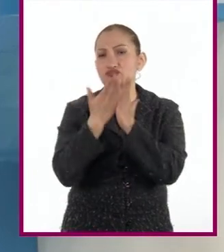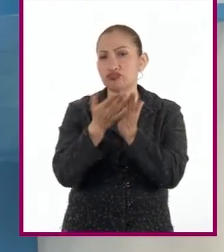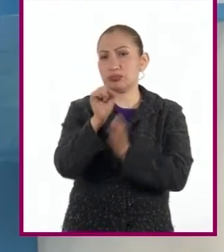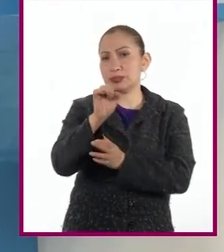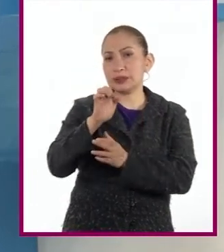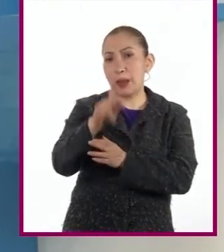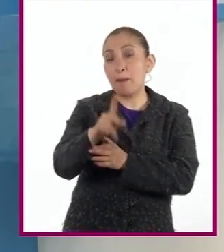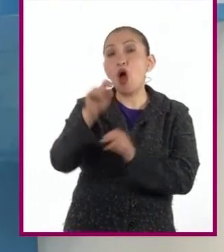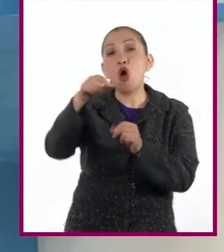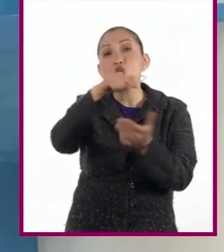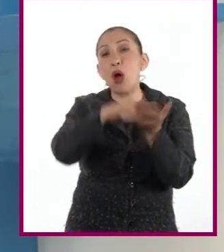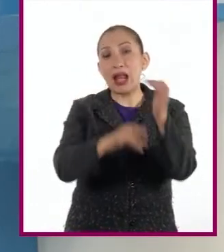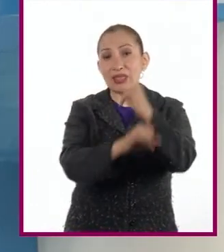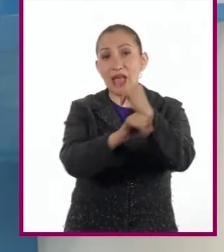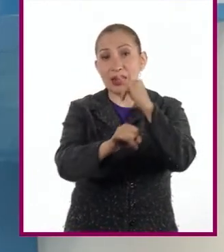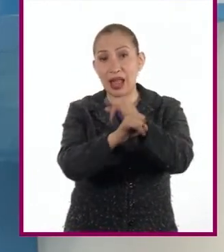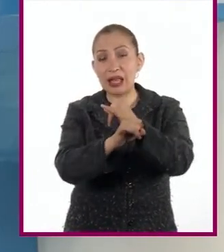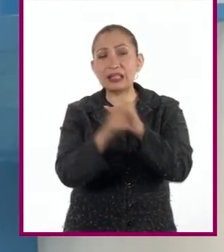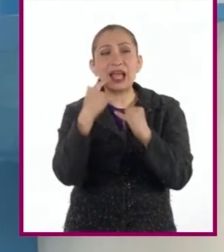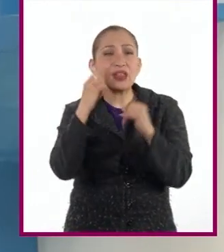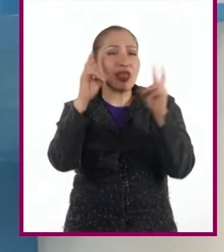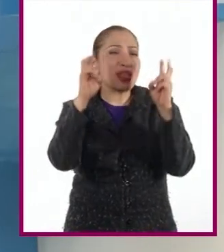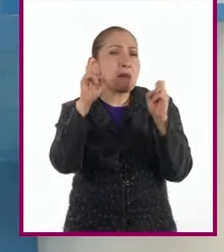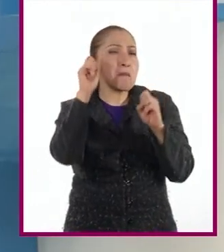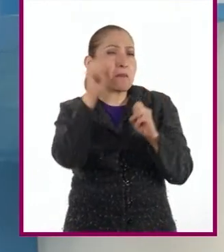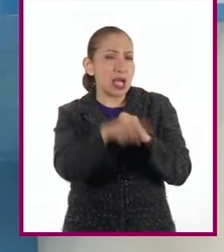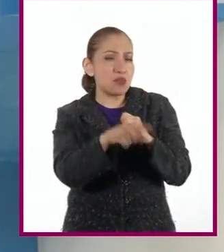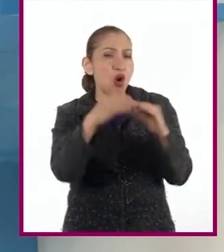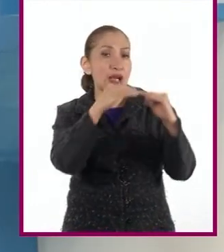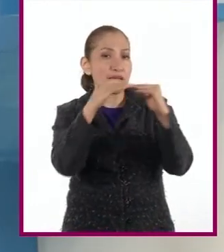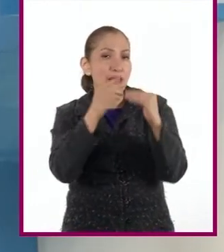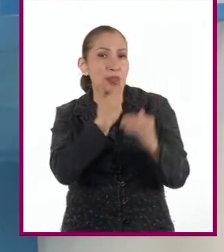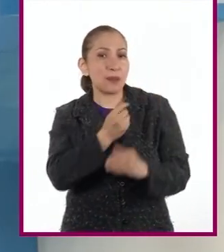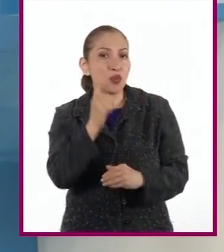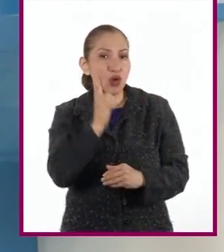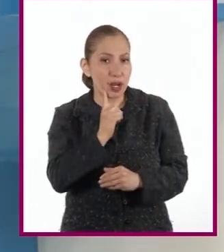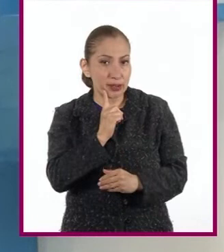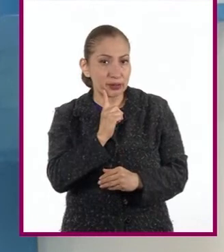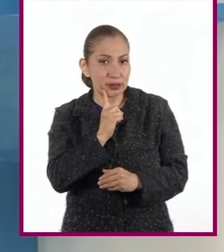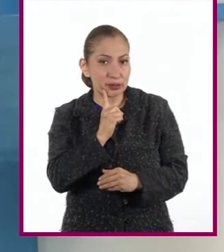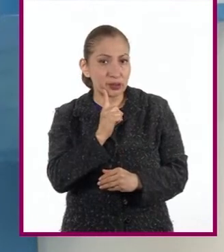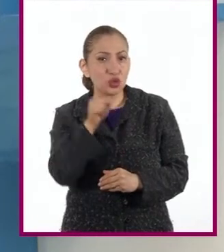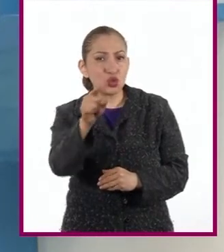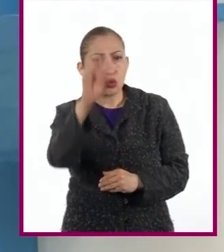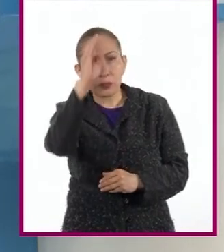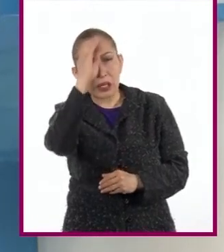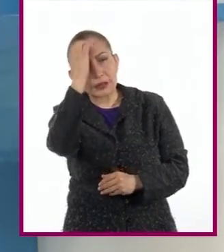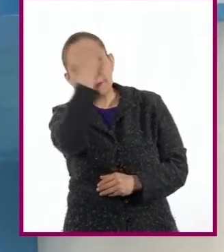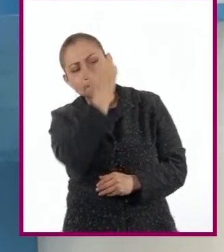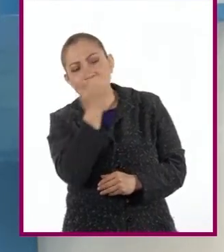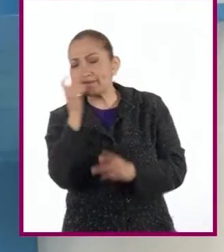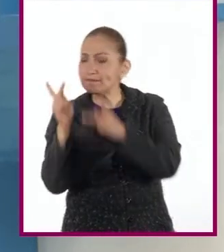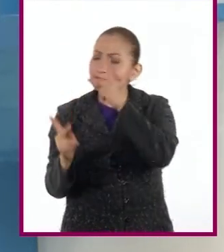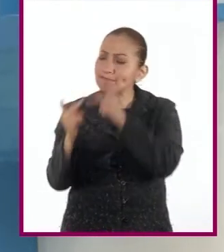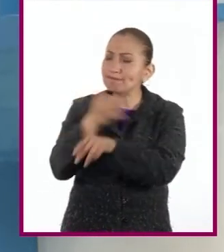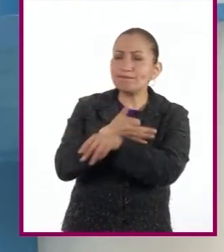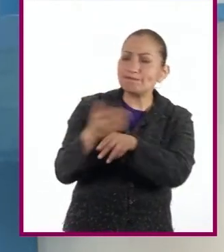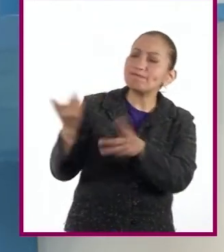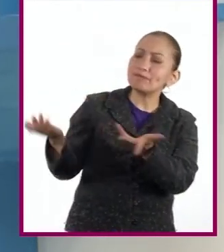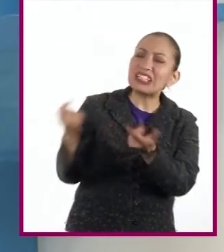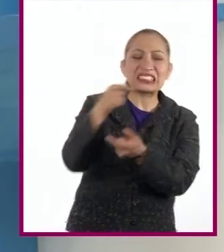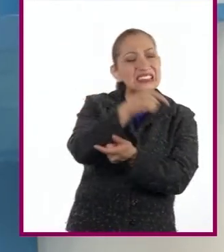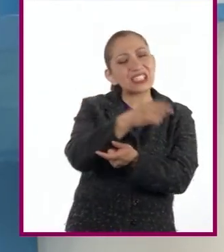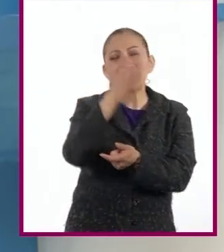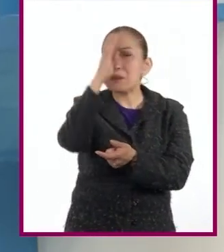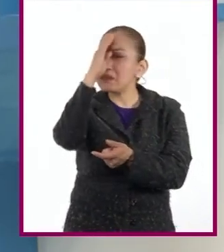texto o los sitios electrónicos que traten lo referente a la equidad de género. Reflexionen y dialoguen con sus familiares